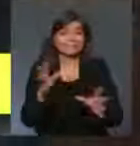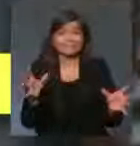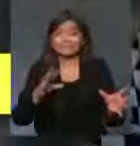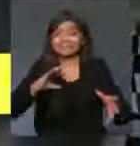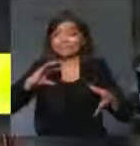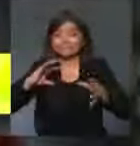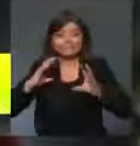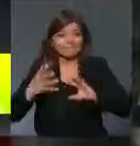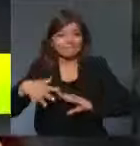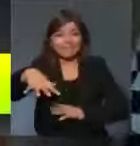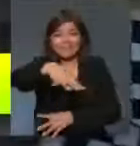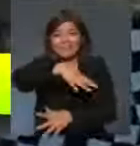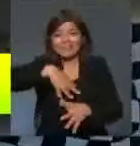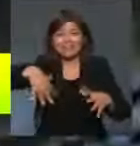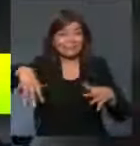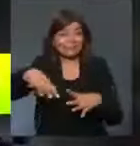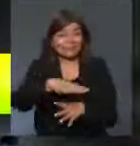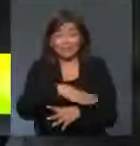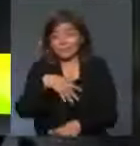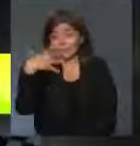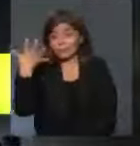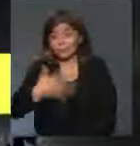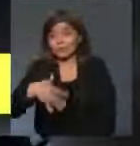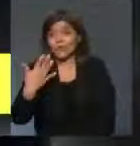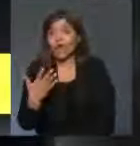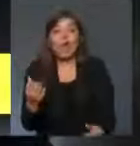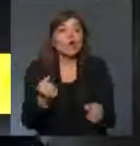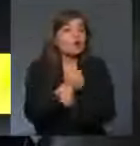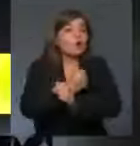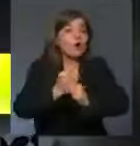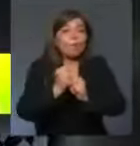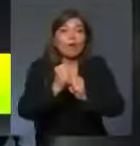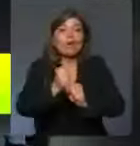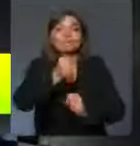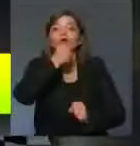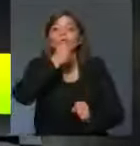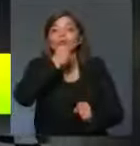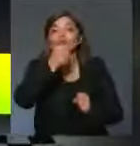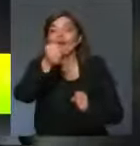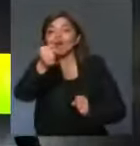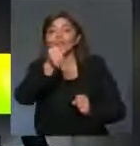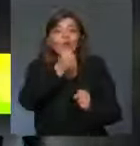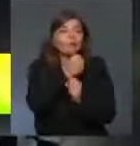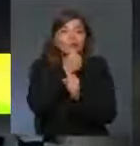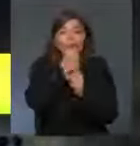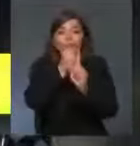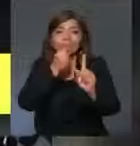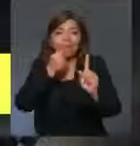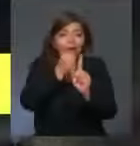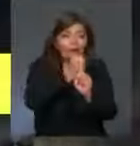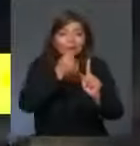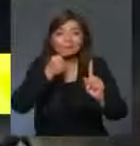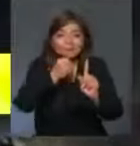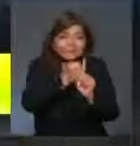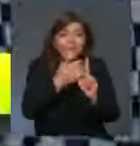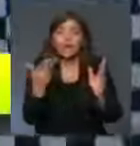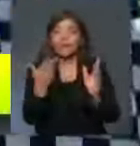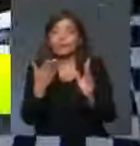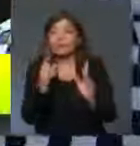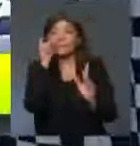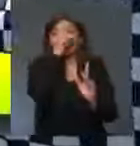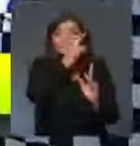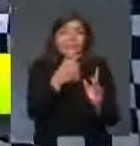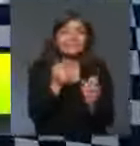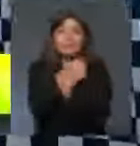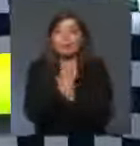Pero digo, más o menos lo hacemos por telepatía al punto de prensa. No podemos alejarnos los micrófonos del vocero. No se puede alejar el micrófono del vocero.